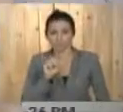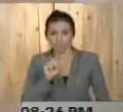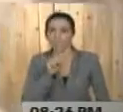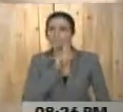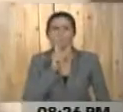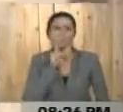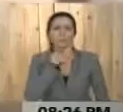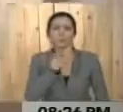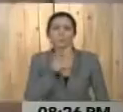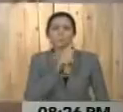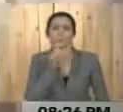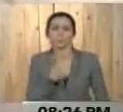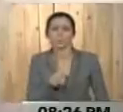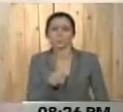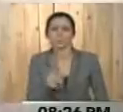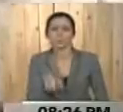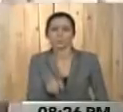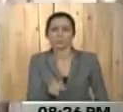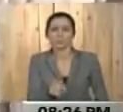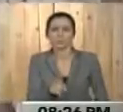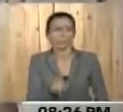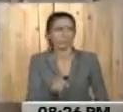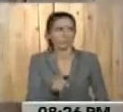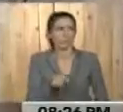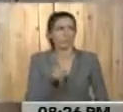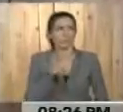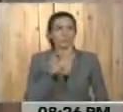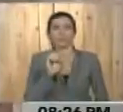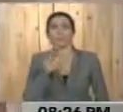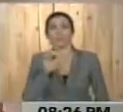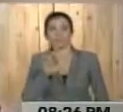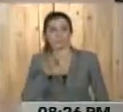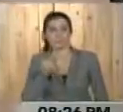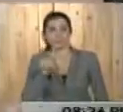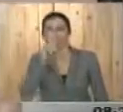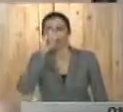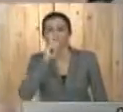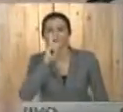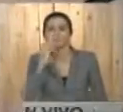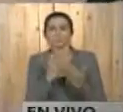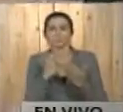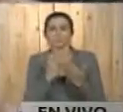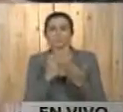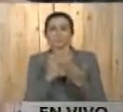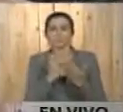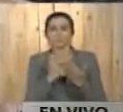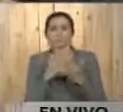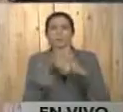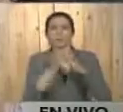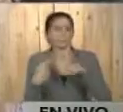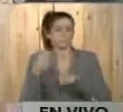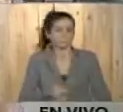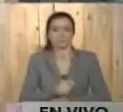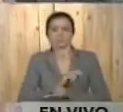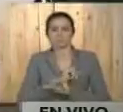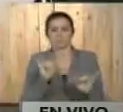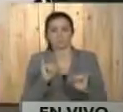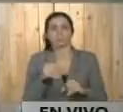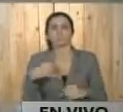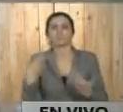tú? Robert Colmenares. Robert. ¿En qué año estás, Robert? Soy bachiller también. ¿Y vas a estudiar